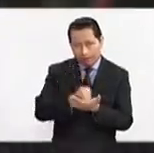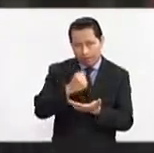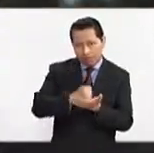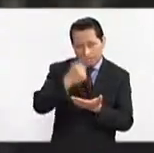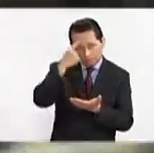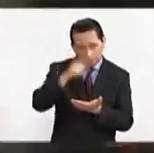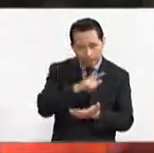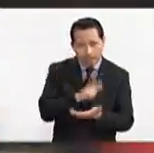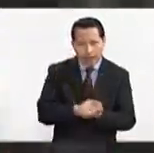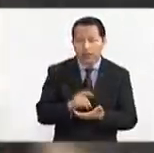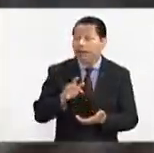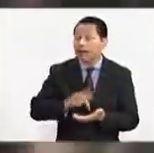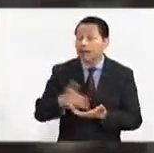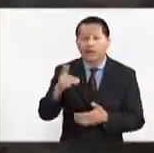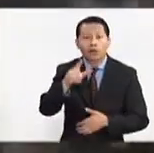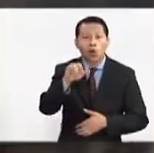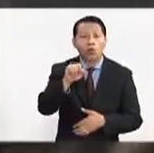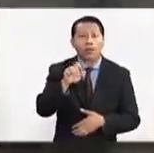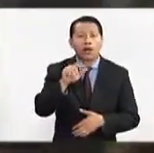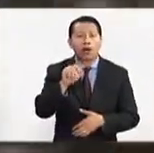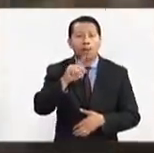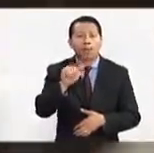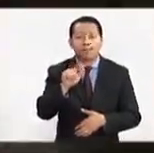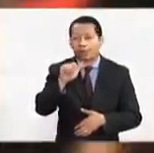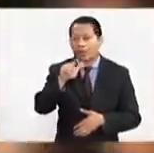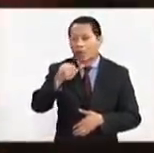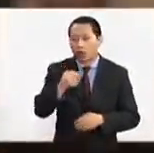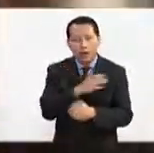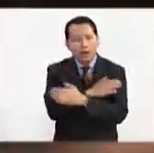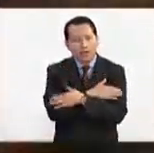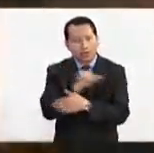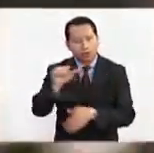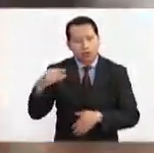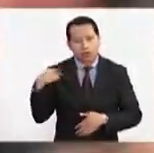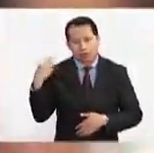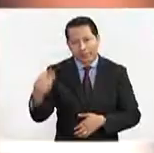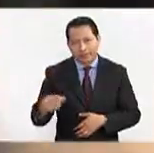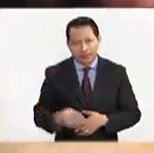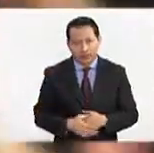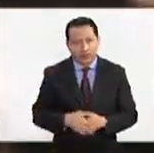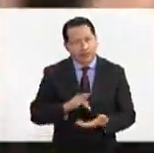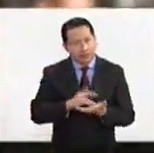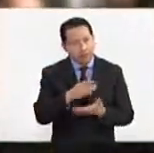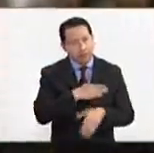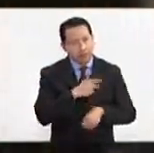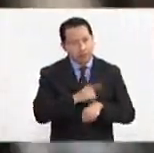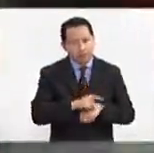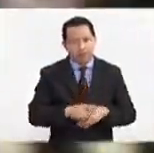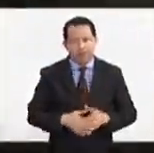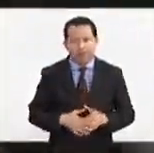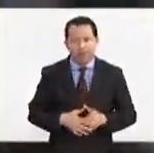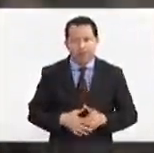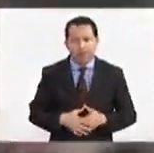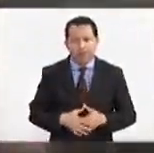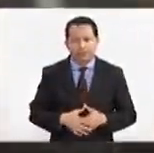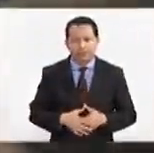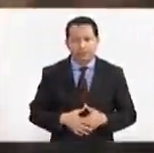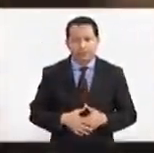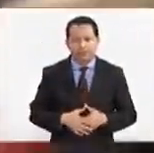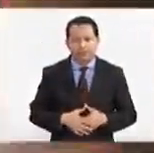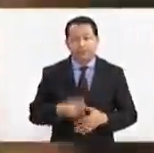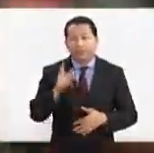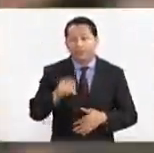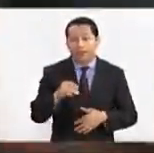José López Zamorano, por estar con nosotros esta mañana en México al Día. Un fuerte abrazo hasta Washington. Gracias, buenos días. Y de última se